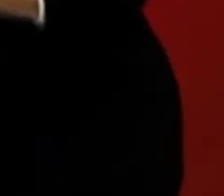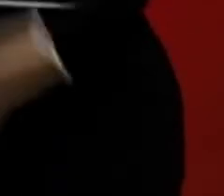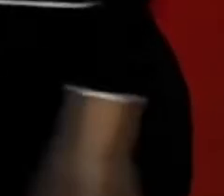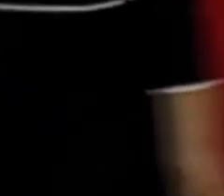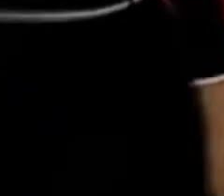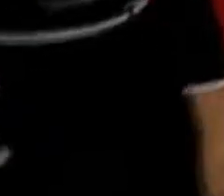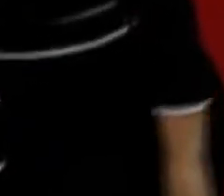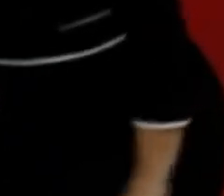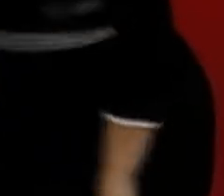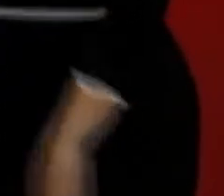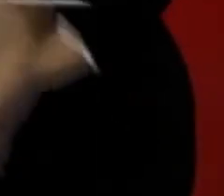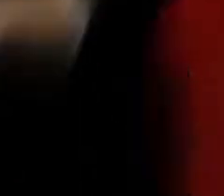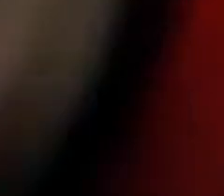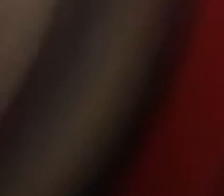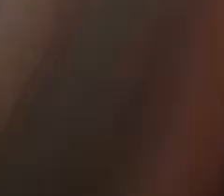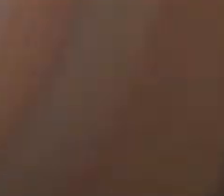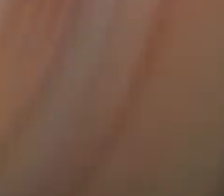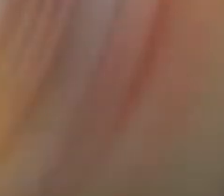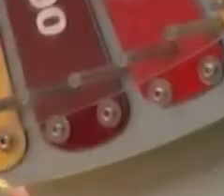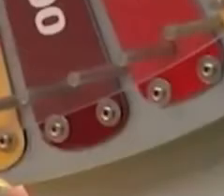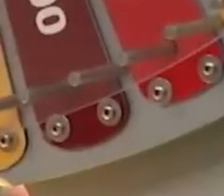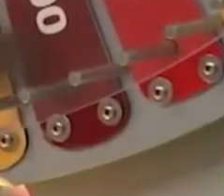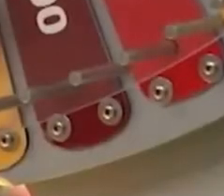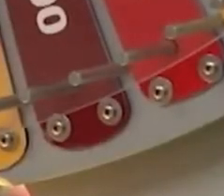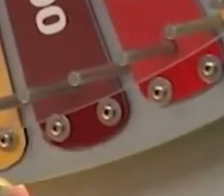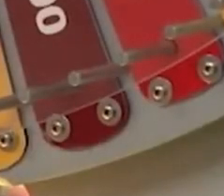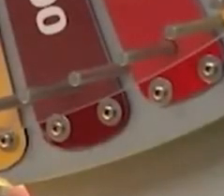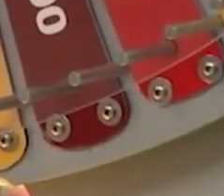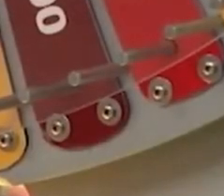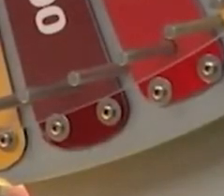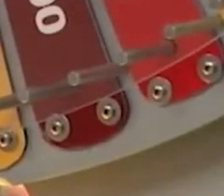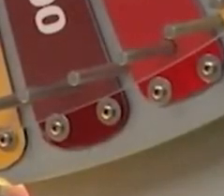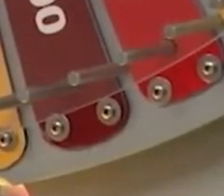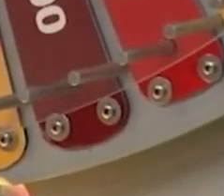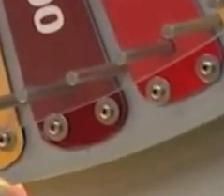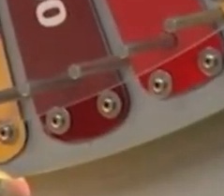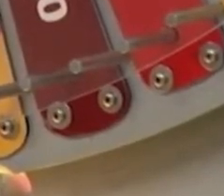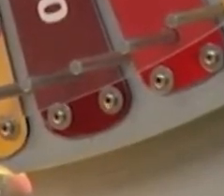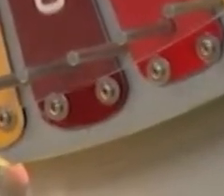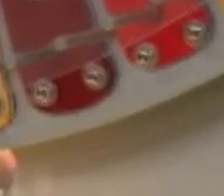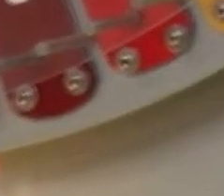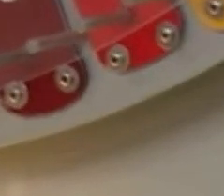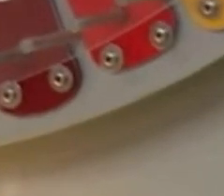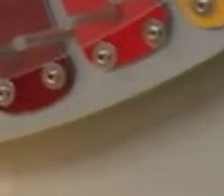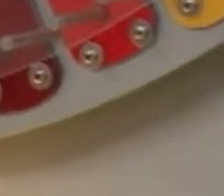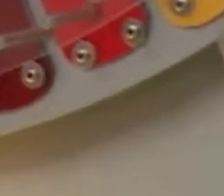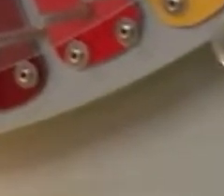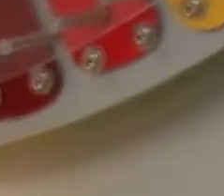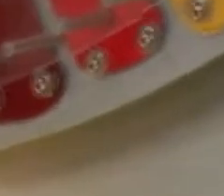Y girando nuestra rueda. Vamos, vamos, ya casi.